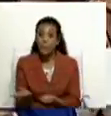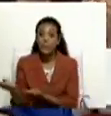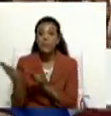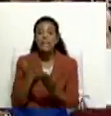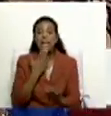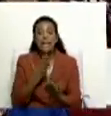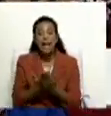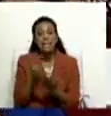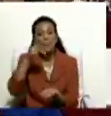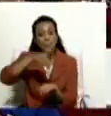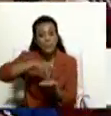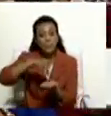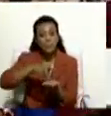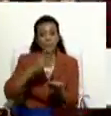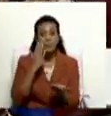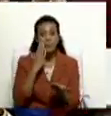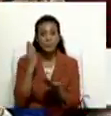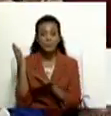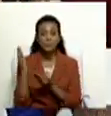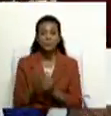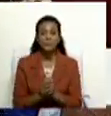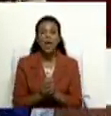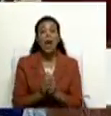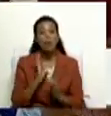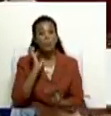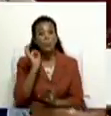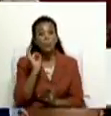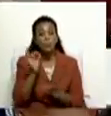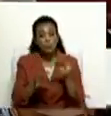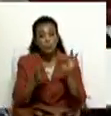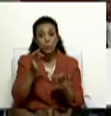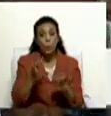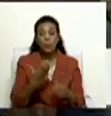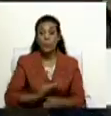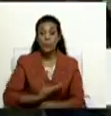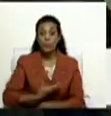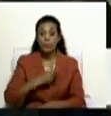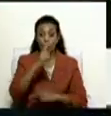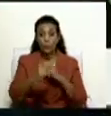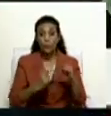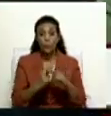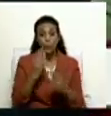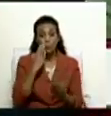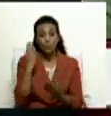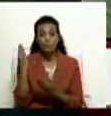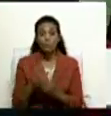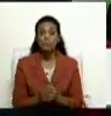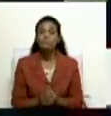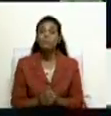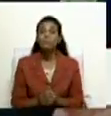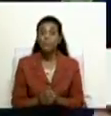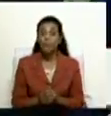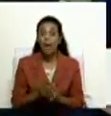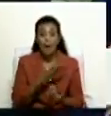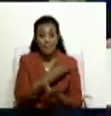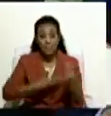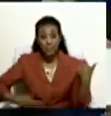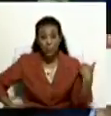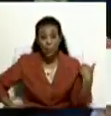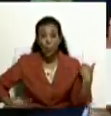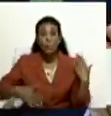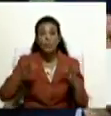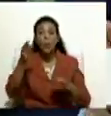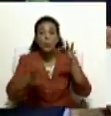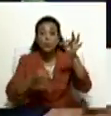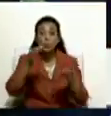y agade a la procuradora del Estado carabobo Lilian Escalante al presidente del circuito